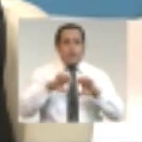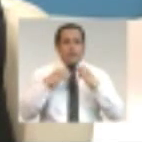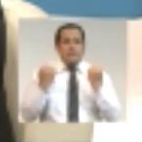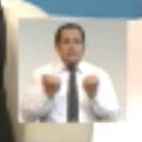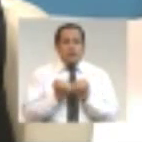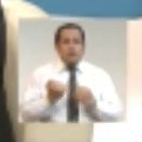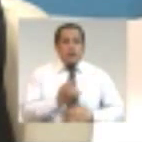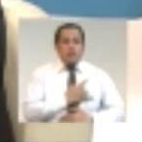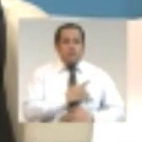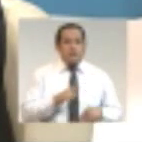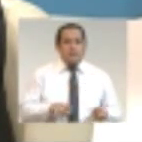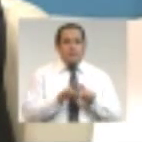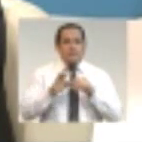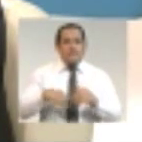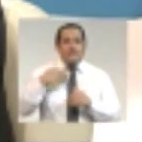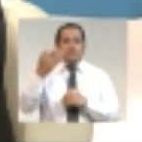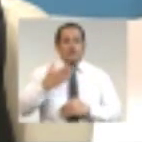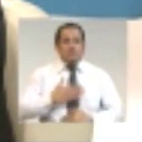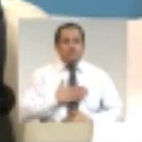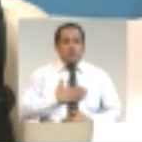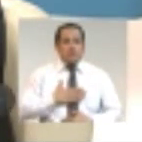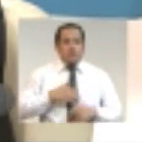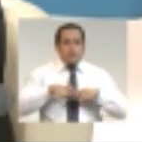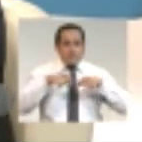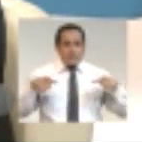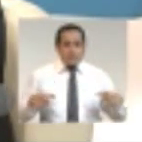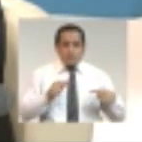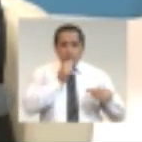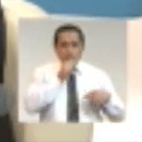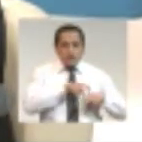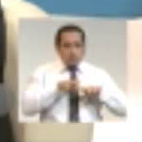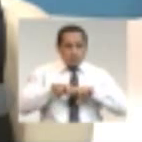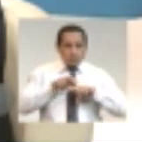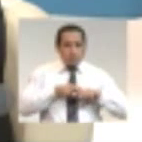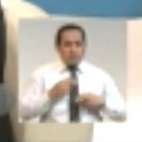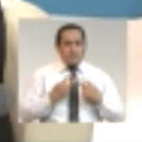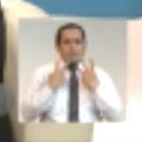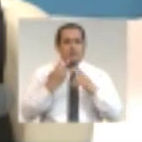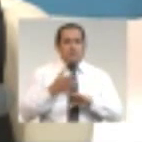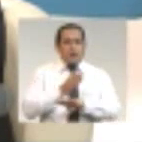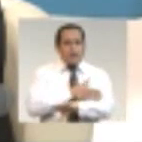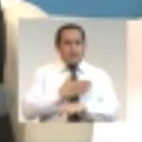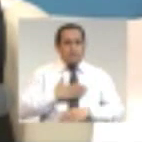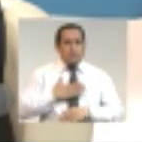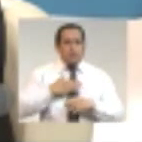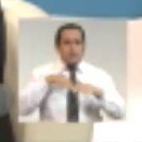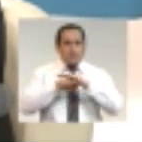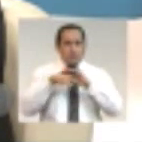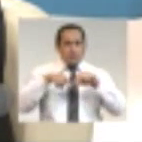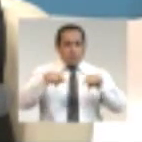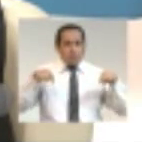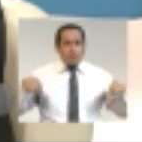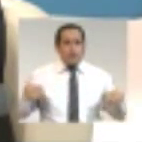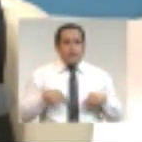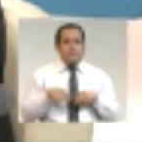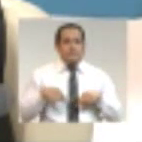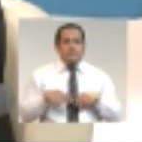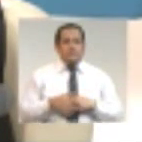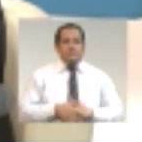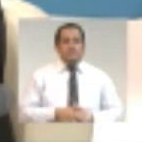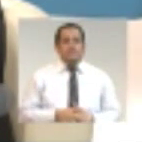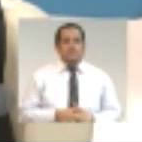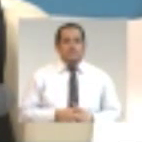del Estadio Monumental y luego también de los palcos suites en la medida que los hechos ocurrieron en una de estas instalaciones, ¿no?